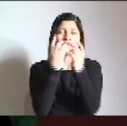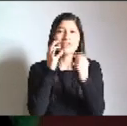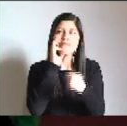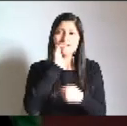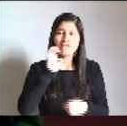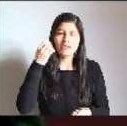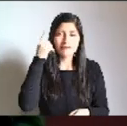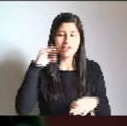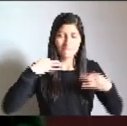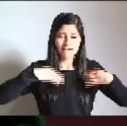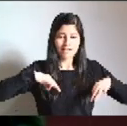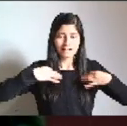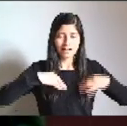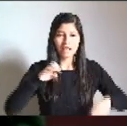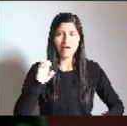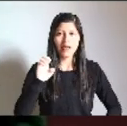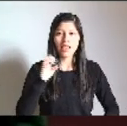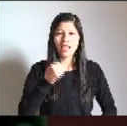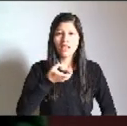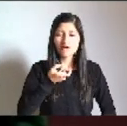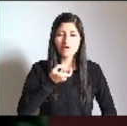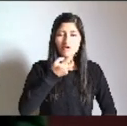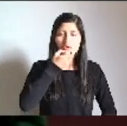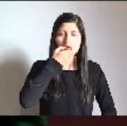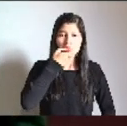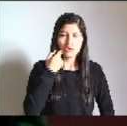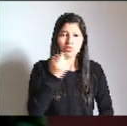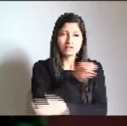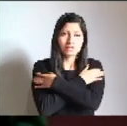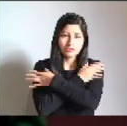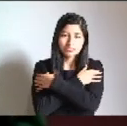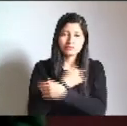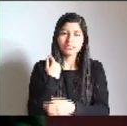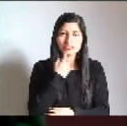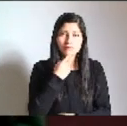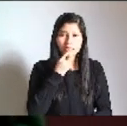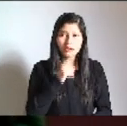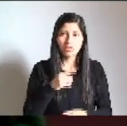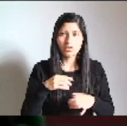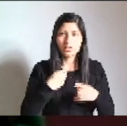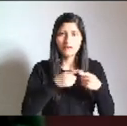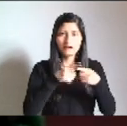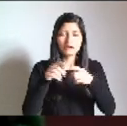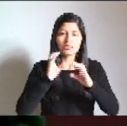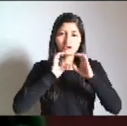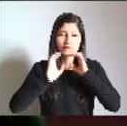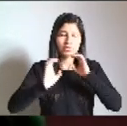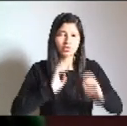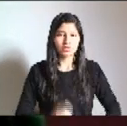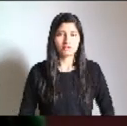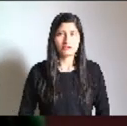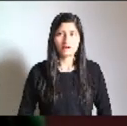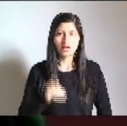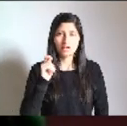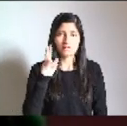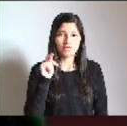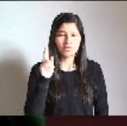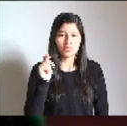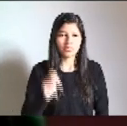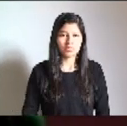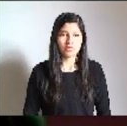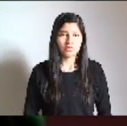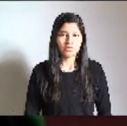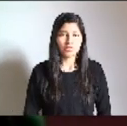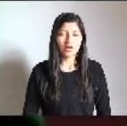la Eucaristía. Saludamos también a quienes nos siguen por diferentes medios de comunicación.